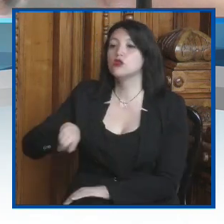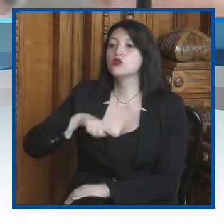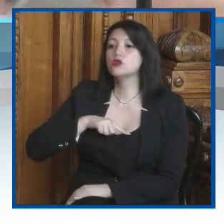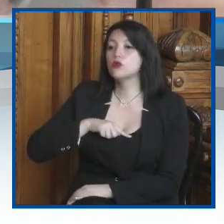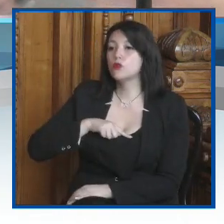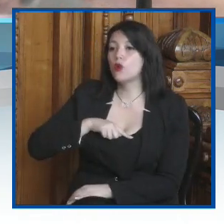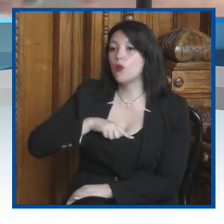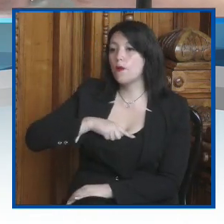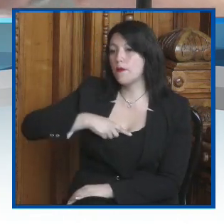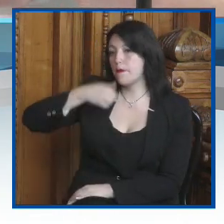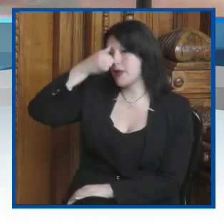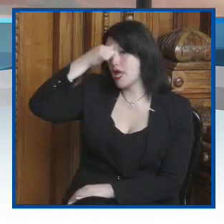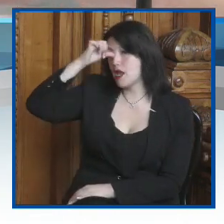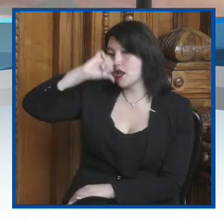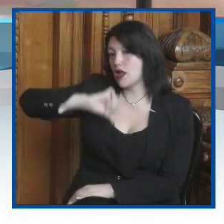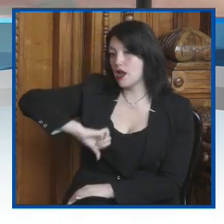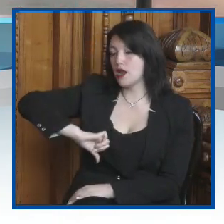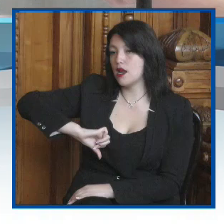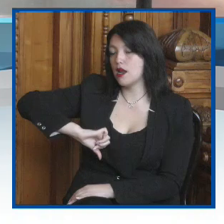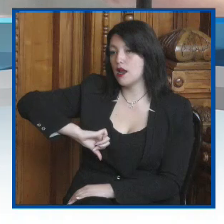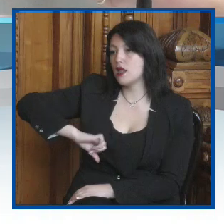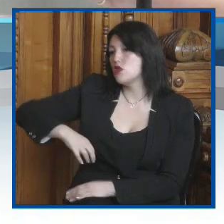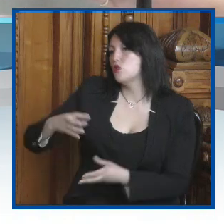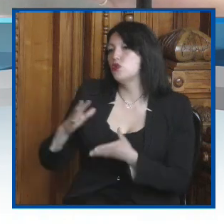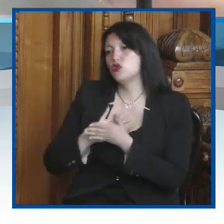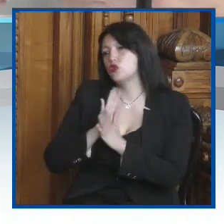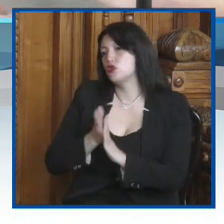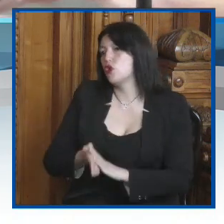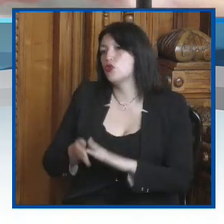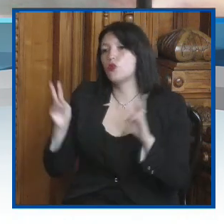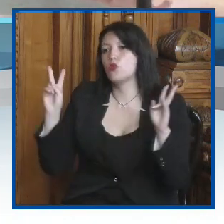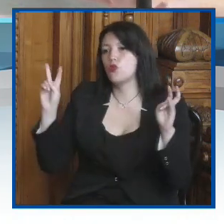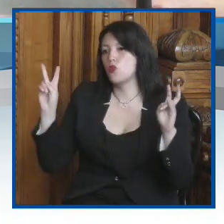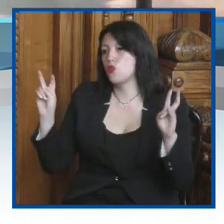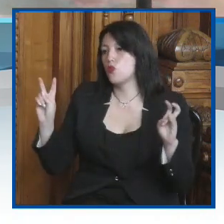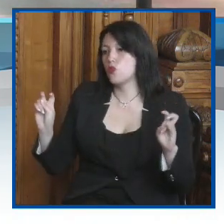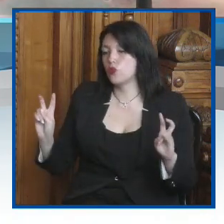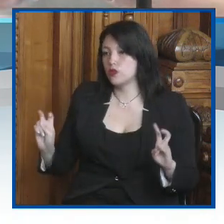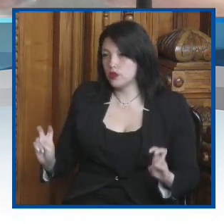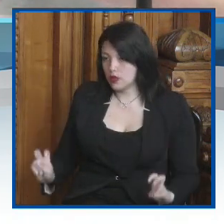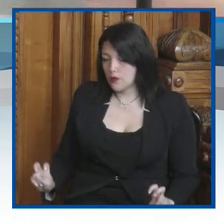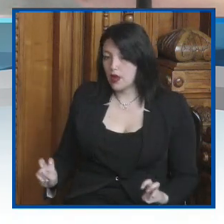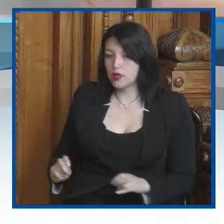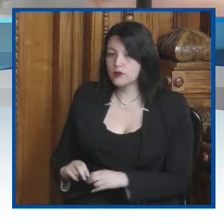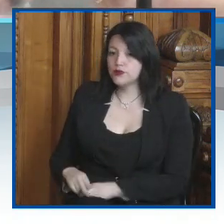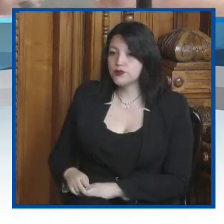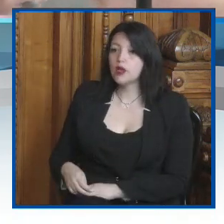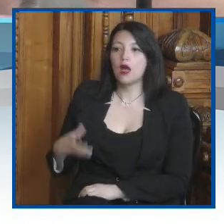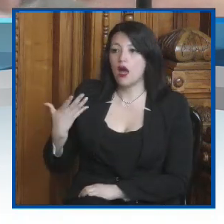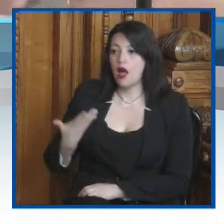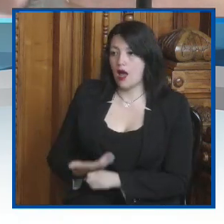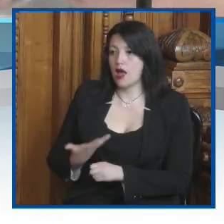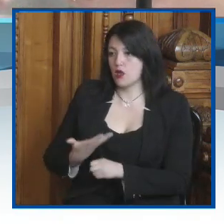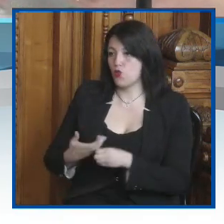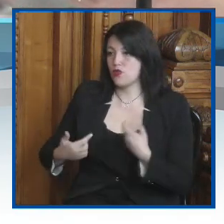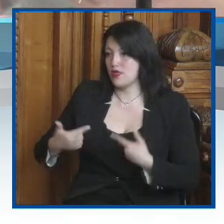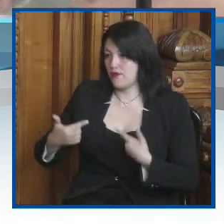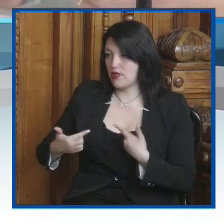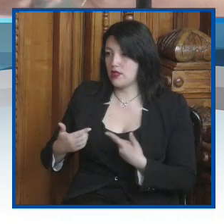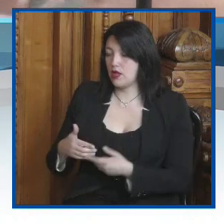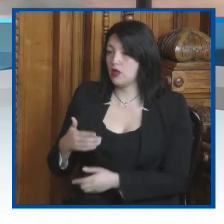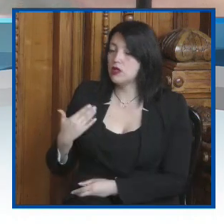lo cierto es que hay todo un tema con la privacidad de los datos que no es el tema de hoy, pero sí hay un debate importante de qué